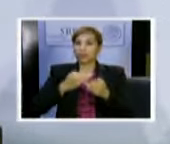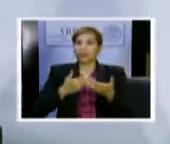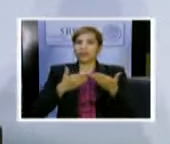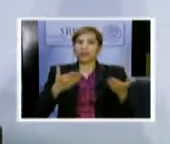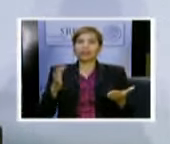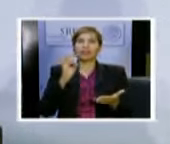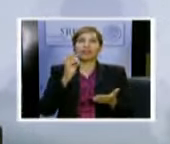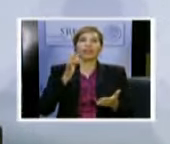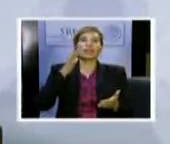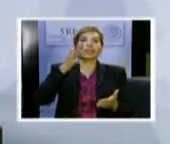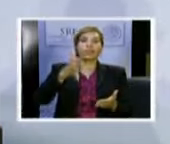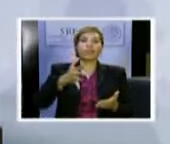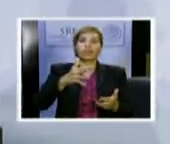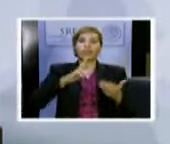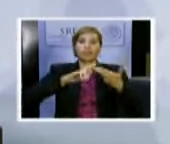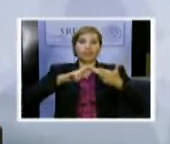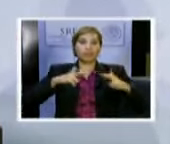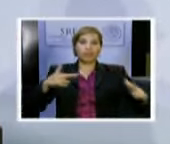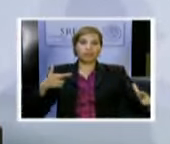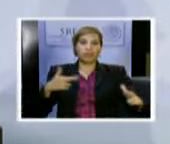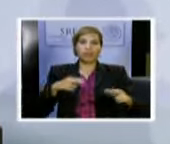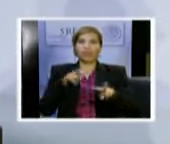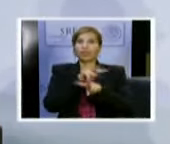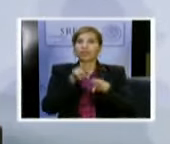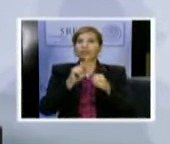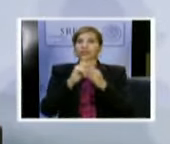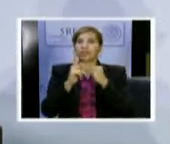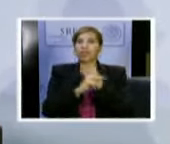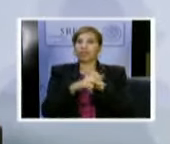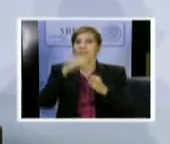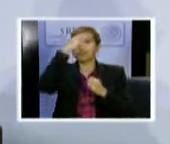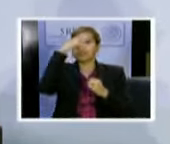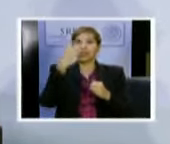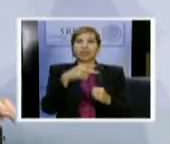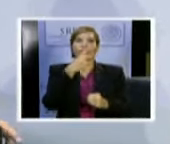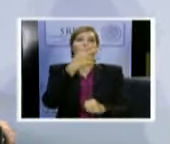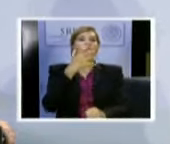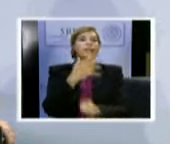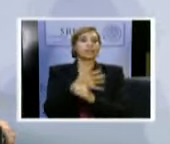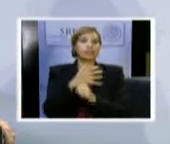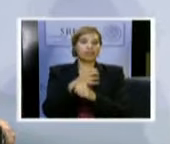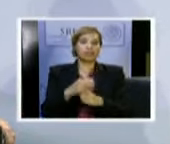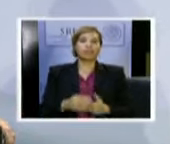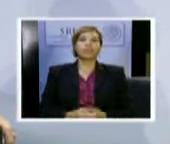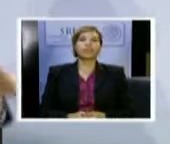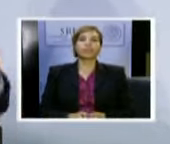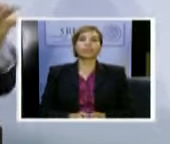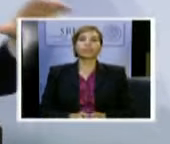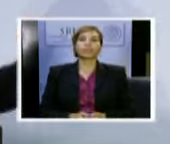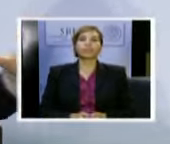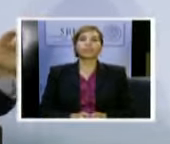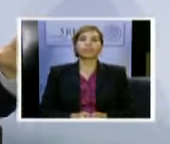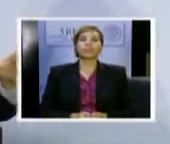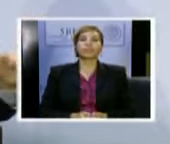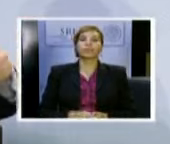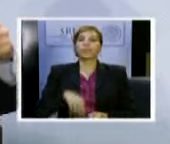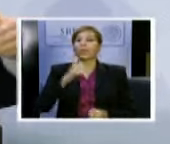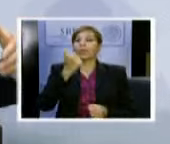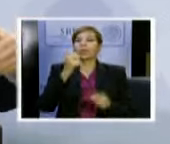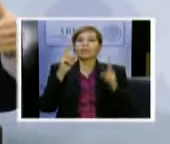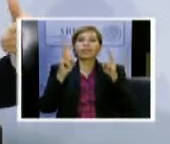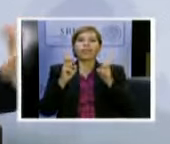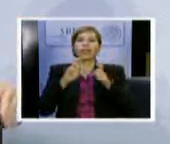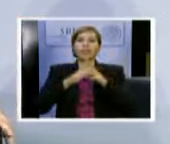en el futuro de la relación bilateral entre México y los Estados Unidos. Pero saliéndonos un poco del tema